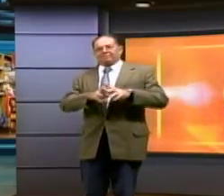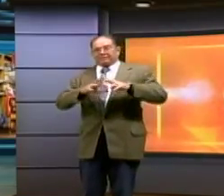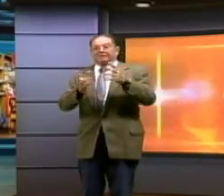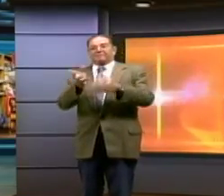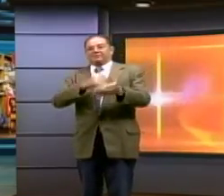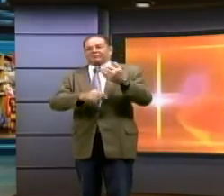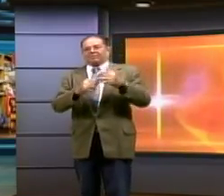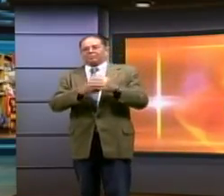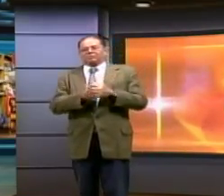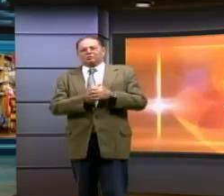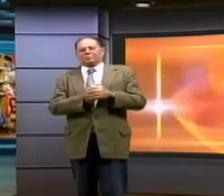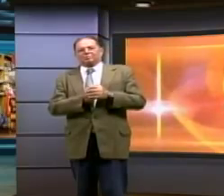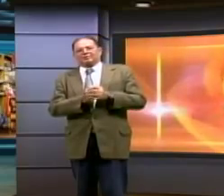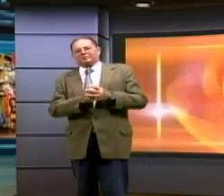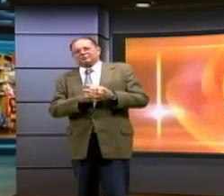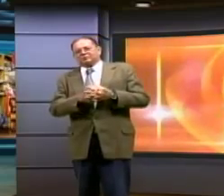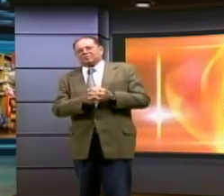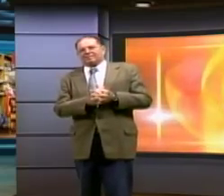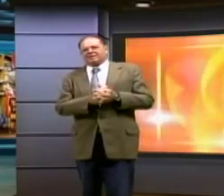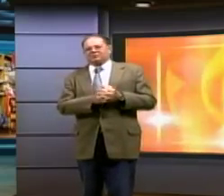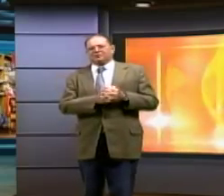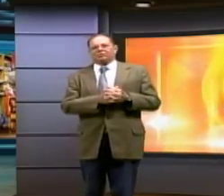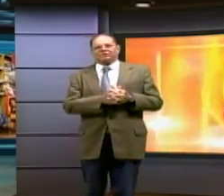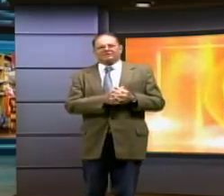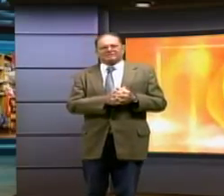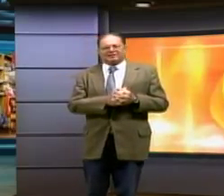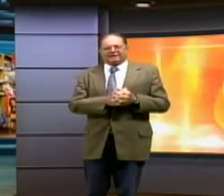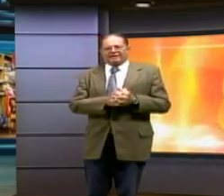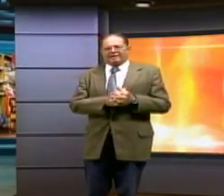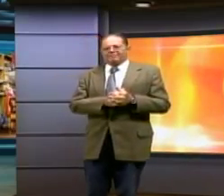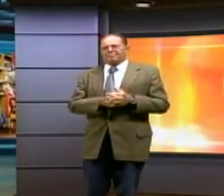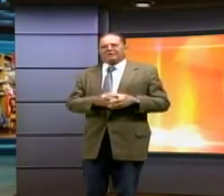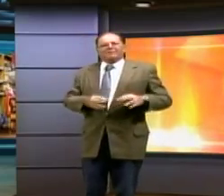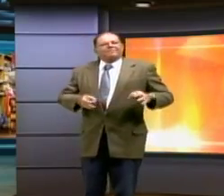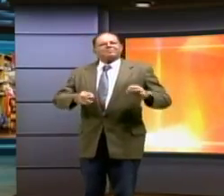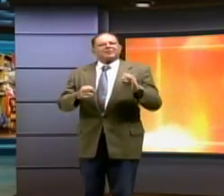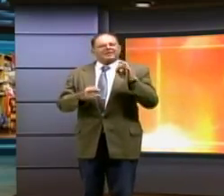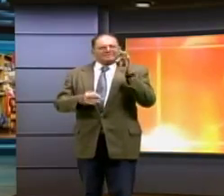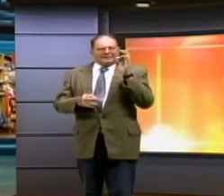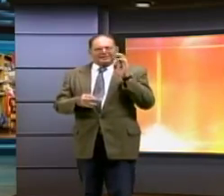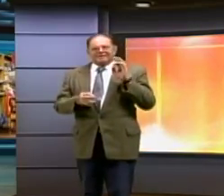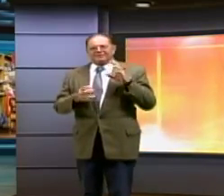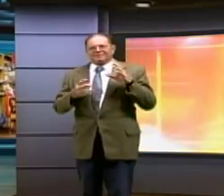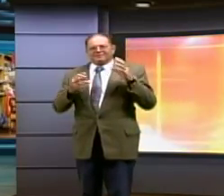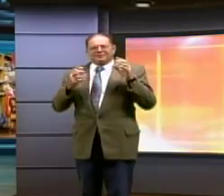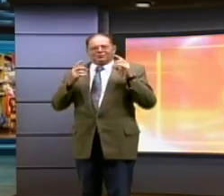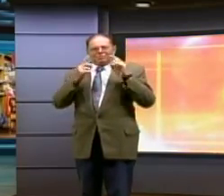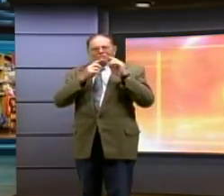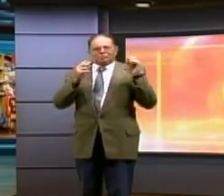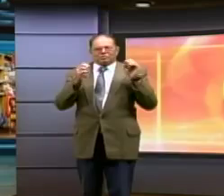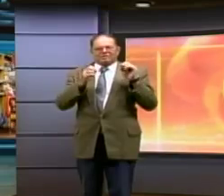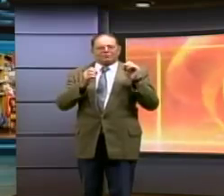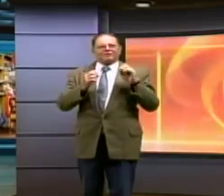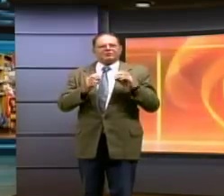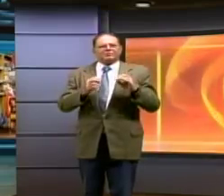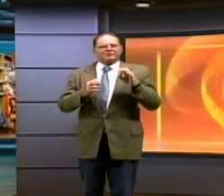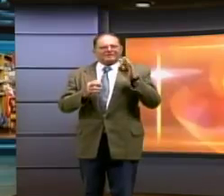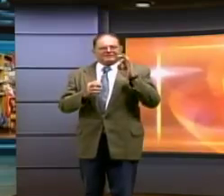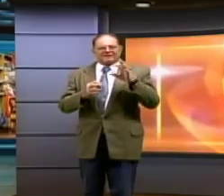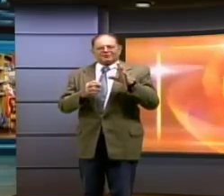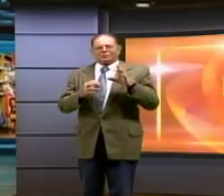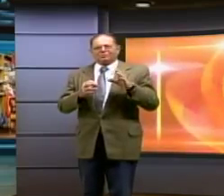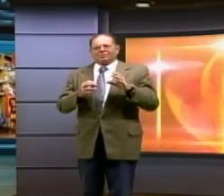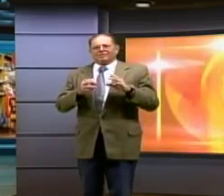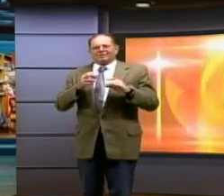cachorro, que fue producido por nuestros compañeros de noticias del canal, está, yo lo escuché completito,